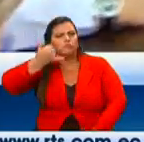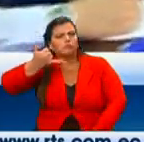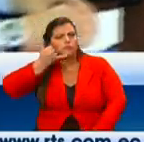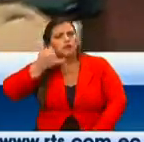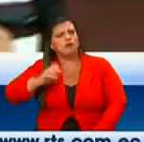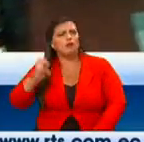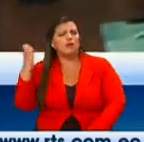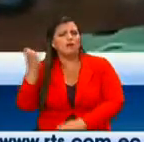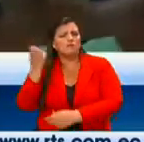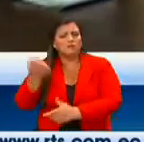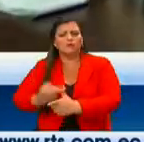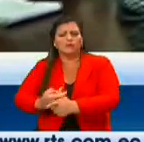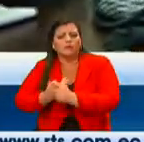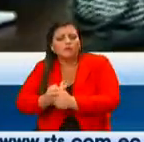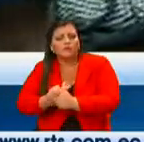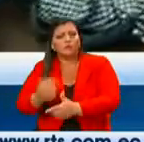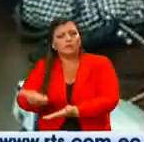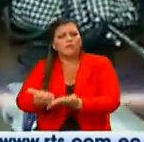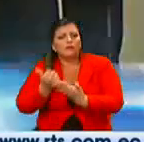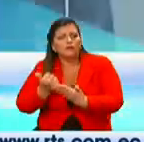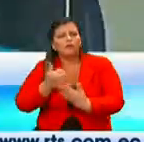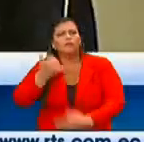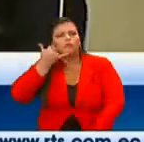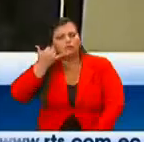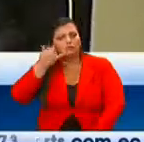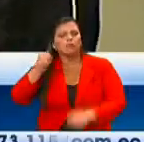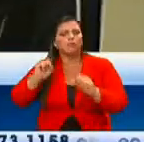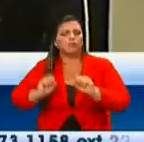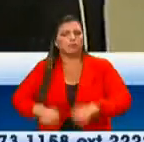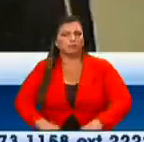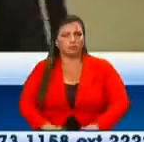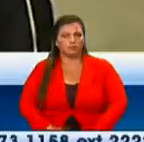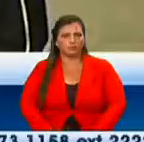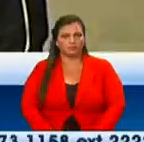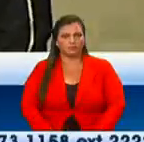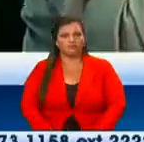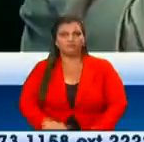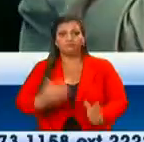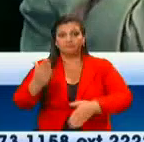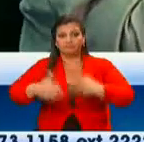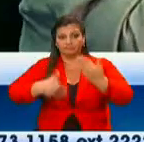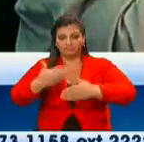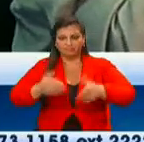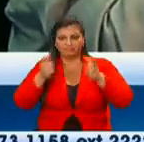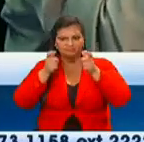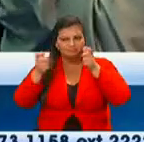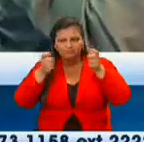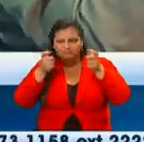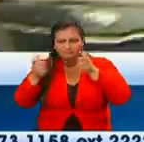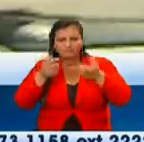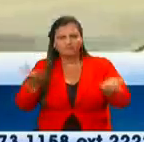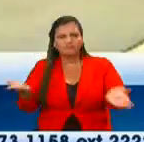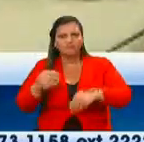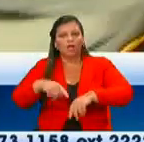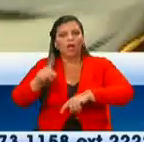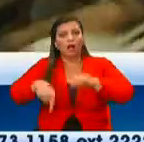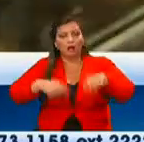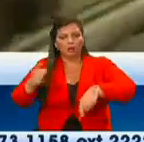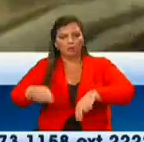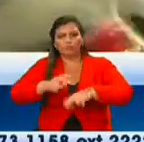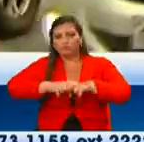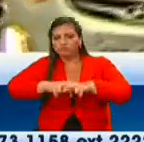próximos días iniciarán los operativos de control a los taxistas informales, que según el organismo no